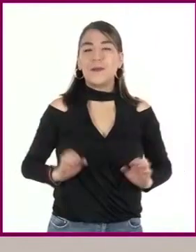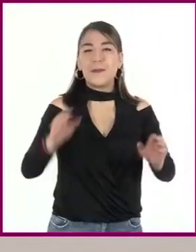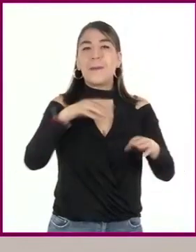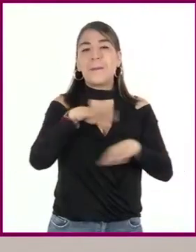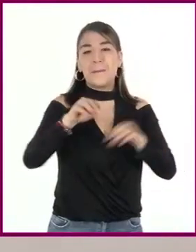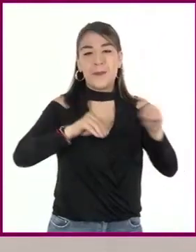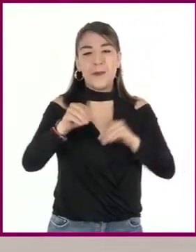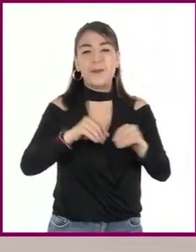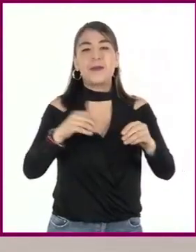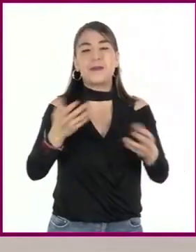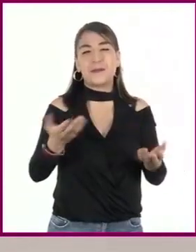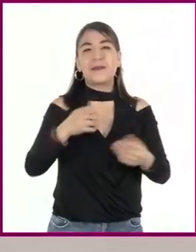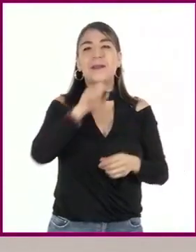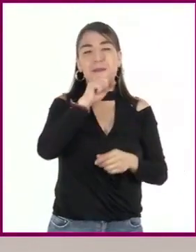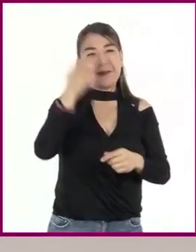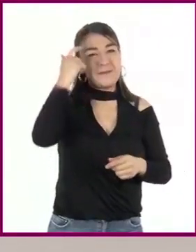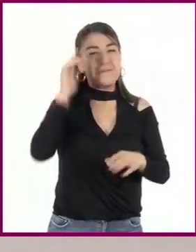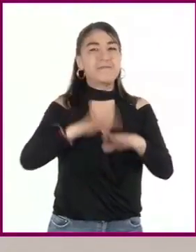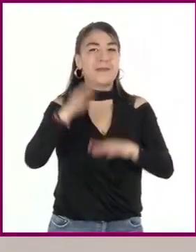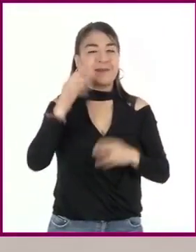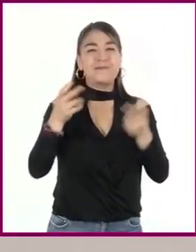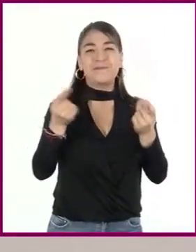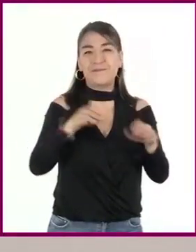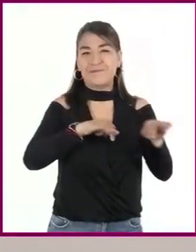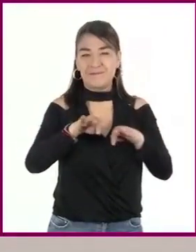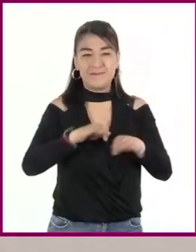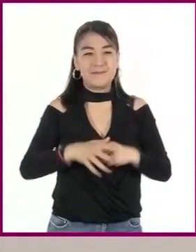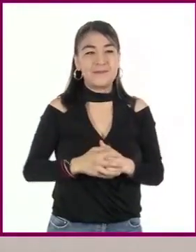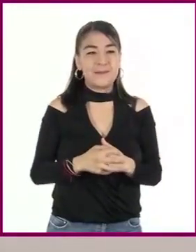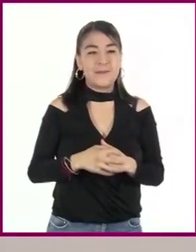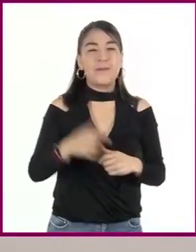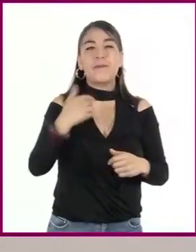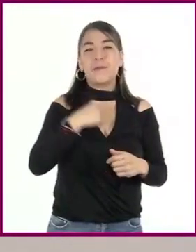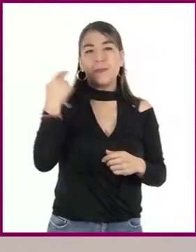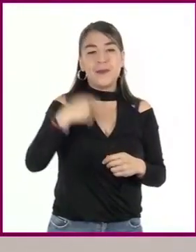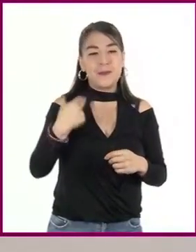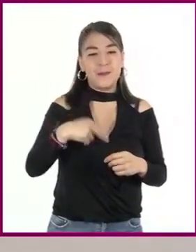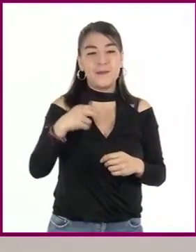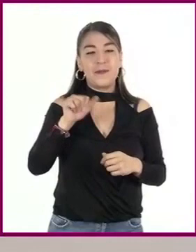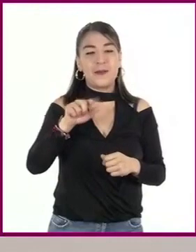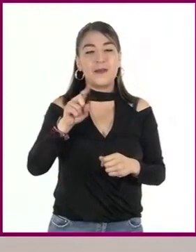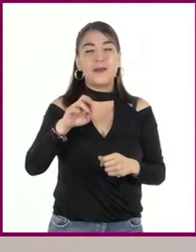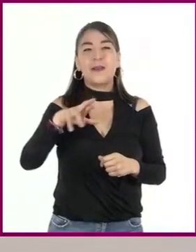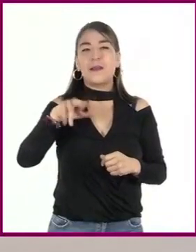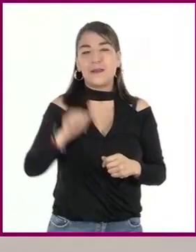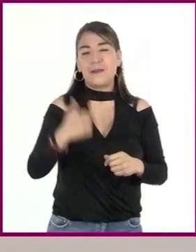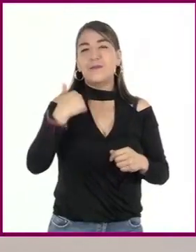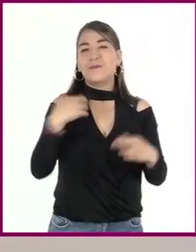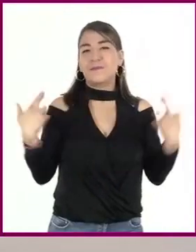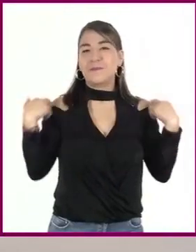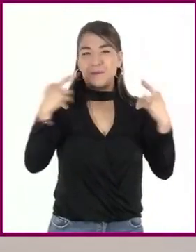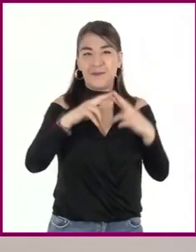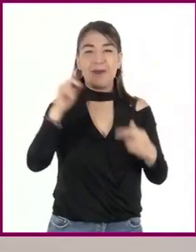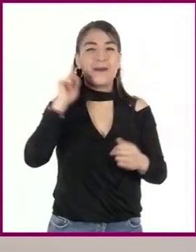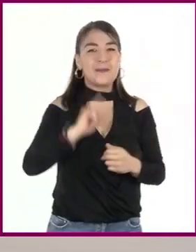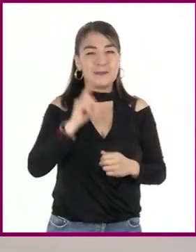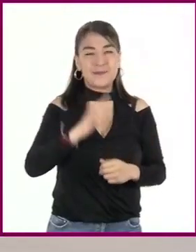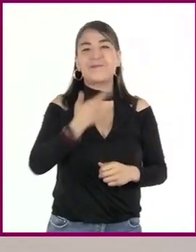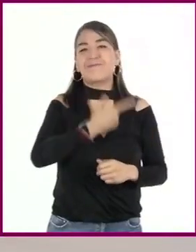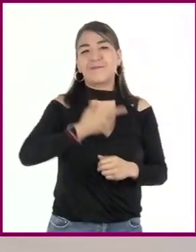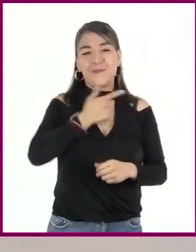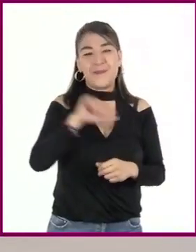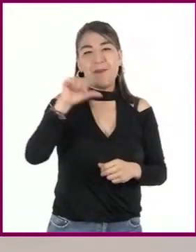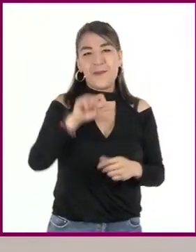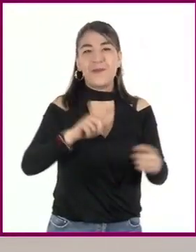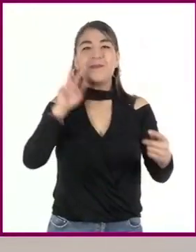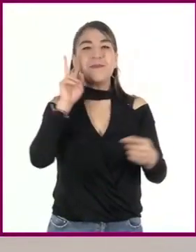ayuda a mantener una mente activa. Soy la profesora Adriana Orozco Sánchez y efectivamente es un gusto